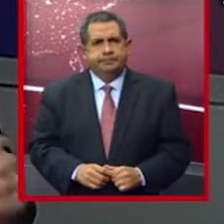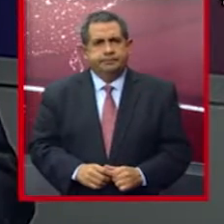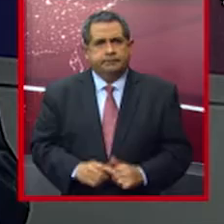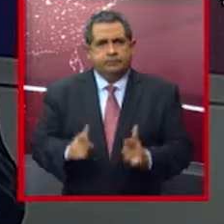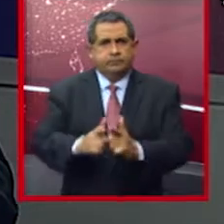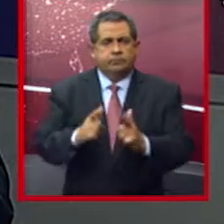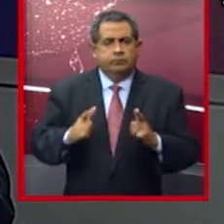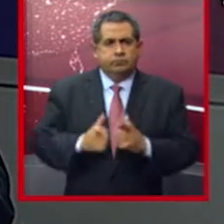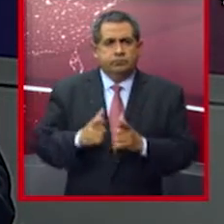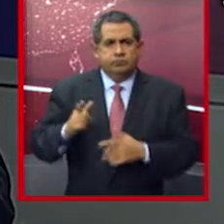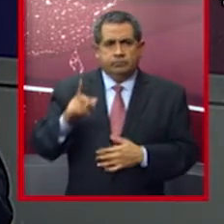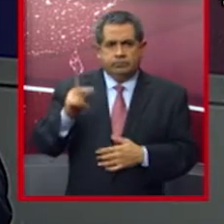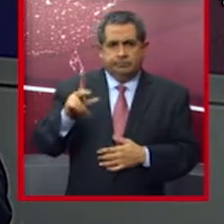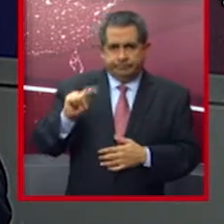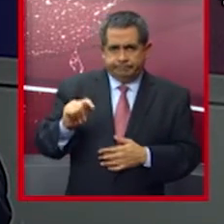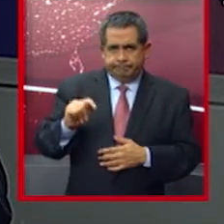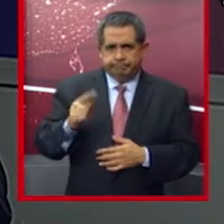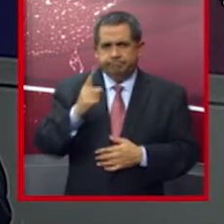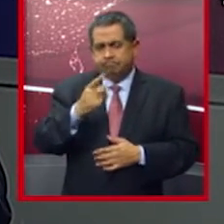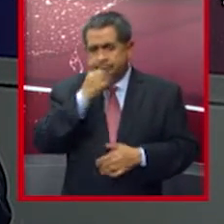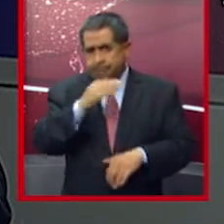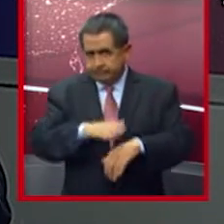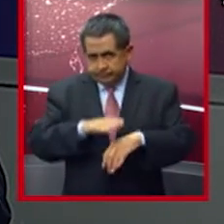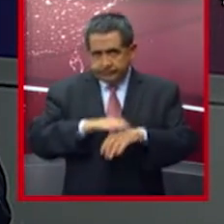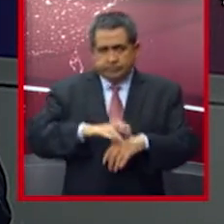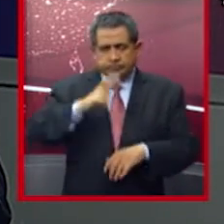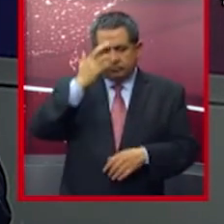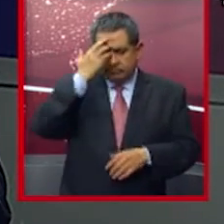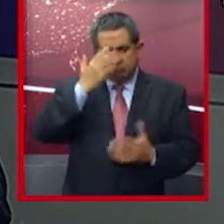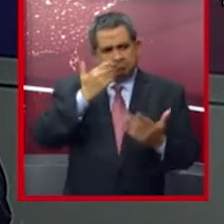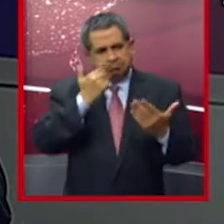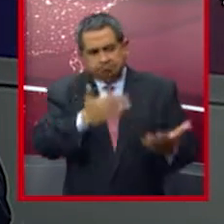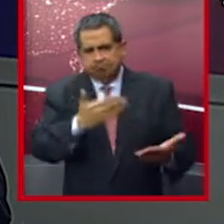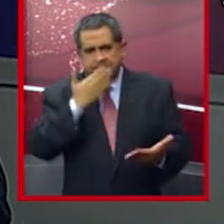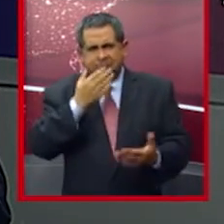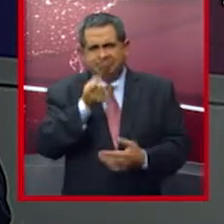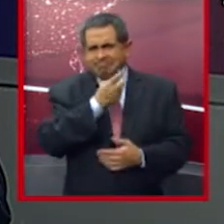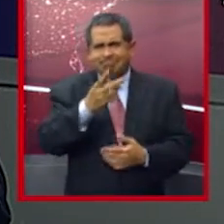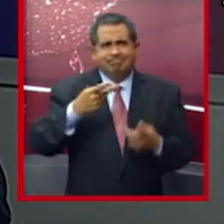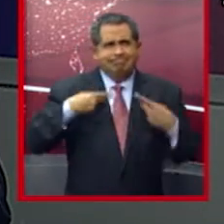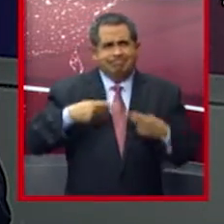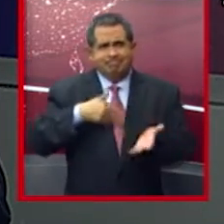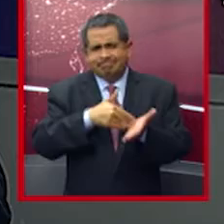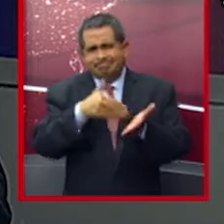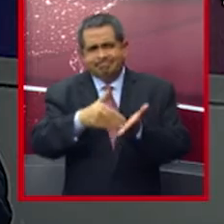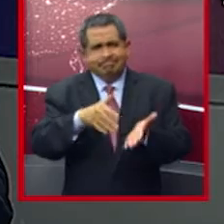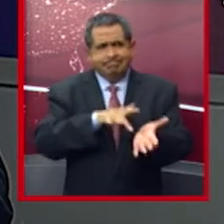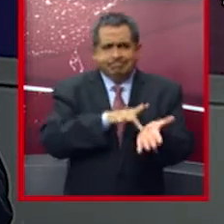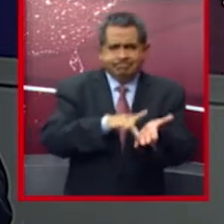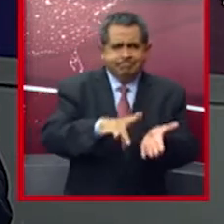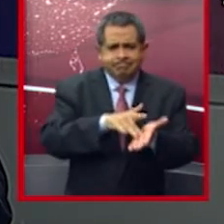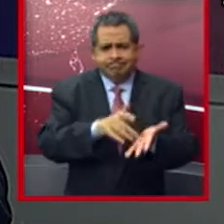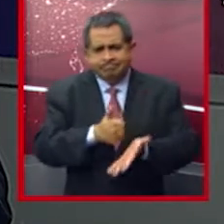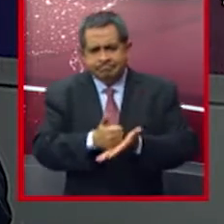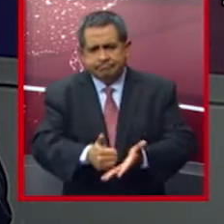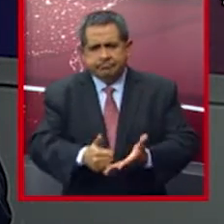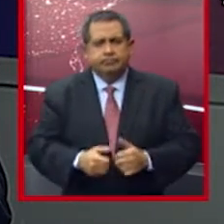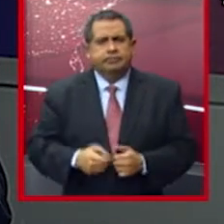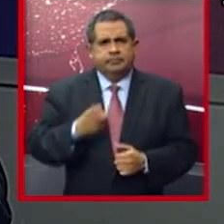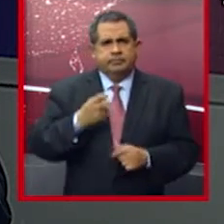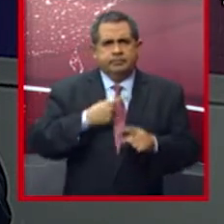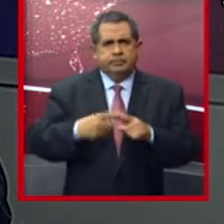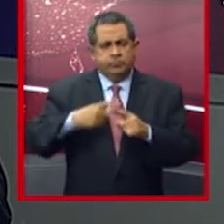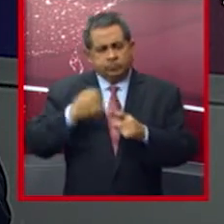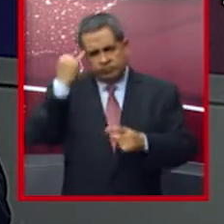El grupo parlamentario del Partido del Trabajo reconoció los miles de ciudadanos que voluntariamente apoyan en las labores de rescate. Para ello presentó una serie